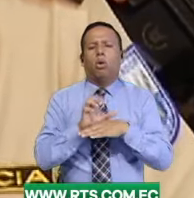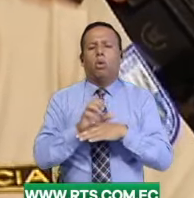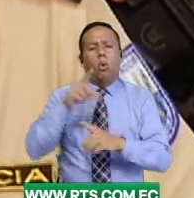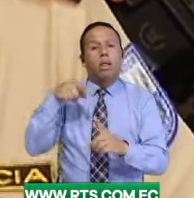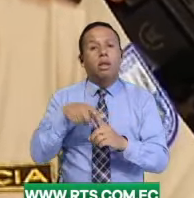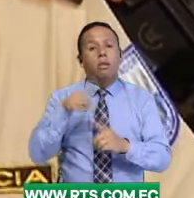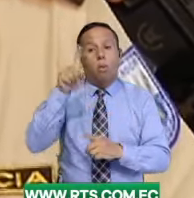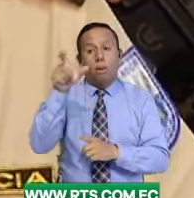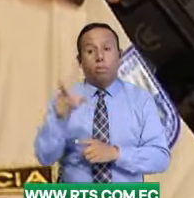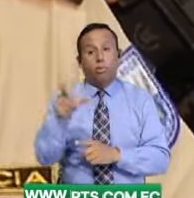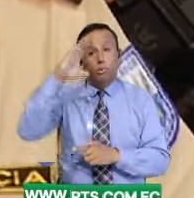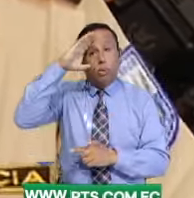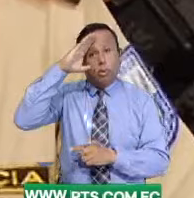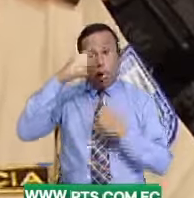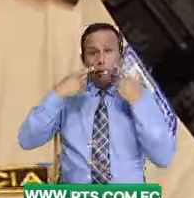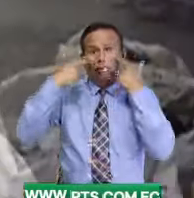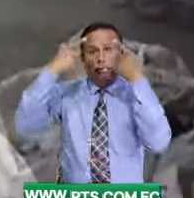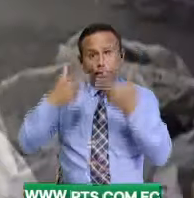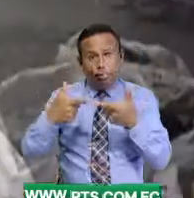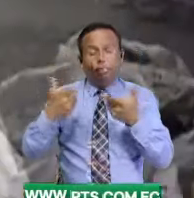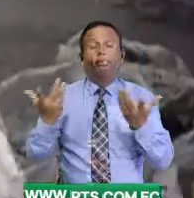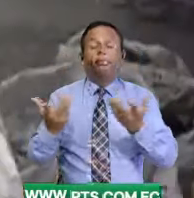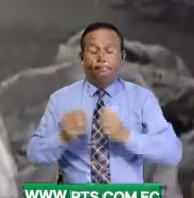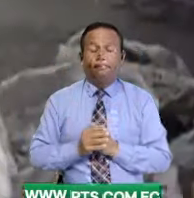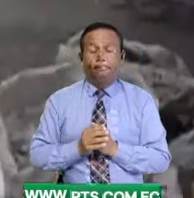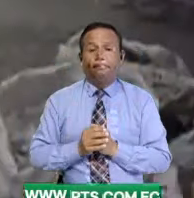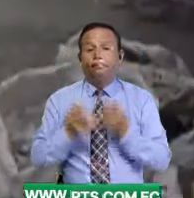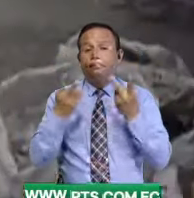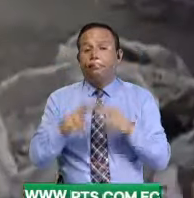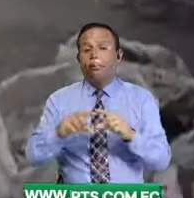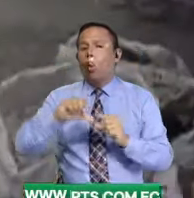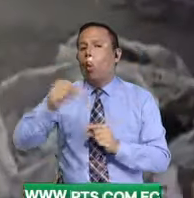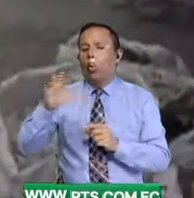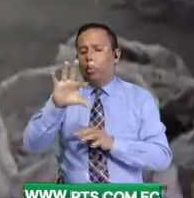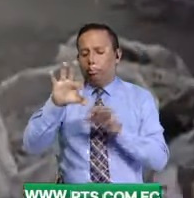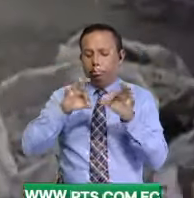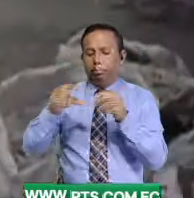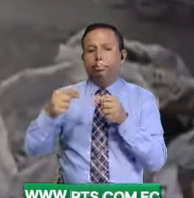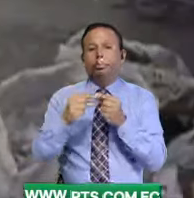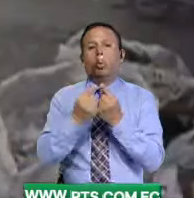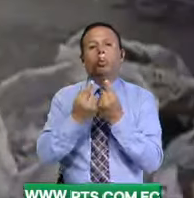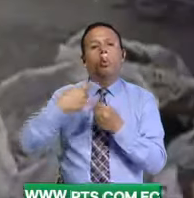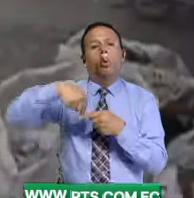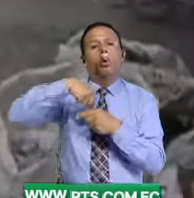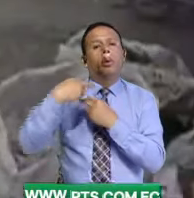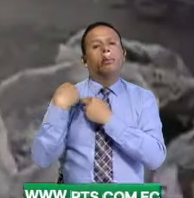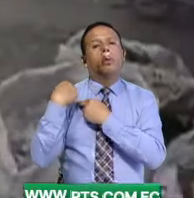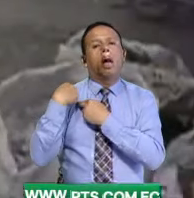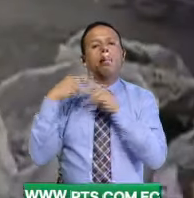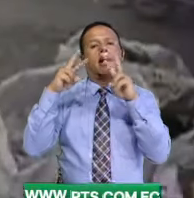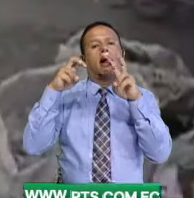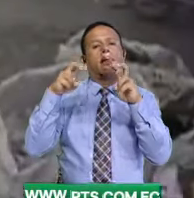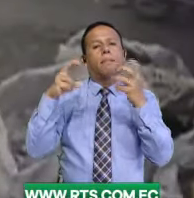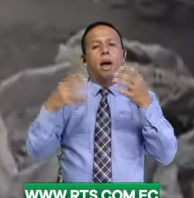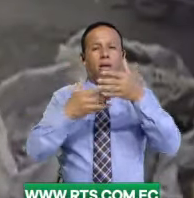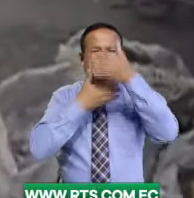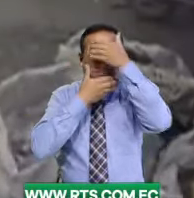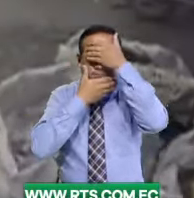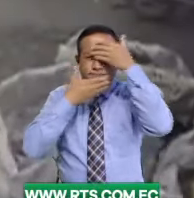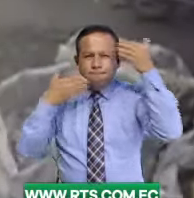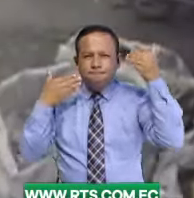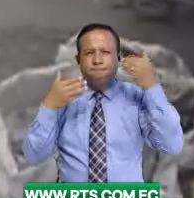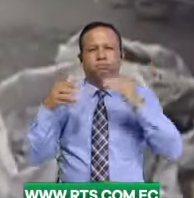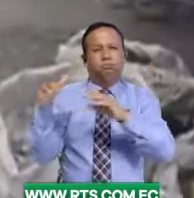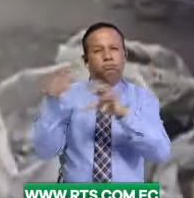policía permanente de la UNACE. También habrá una unidad de ciberdelitos. Todas las acciones de la FICE